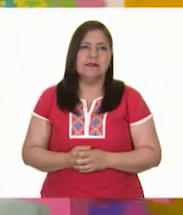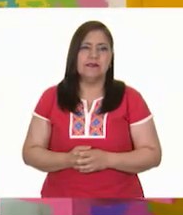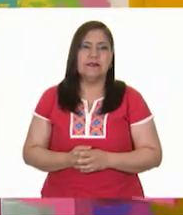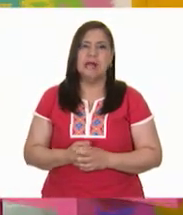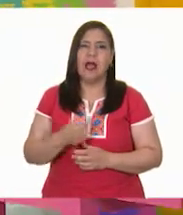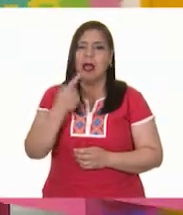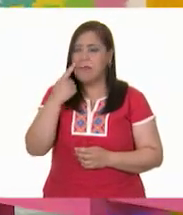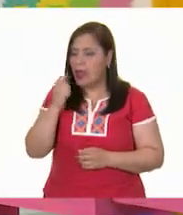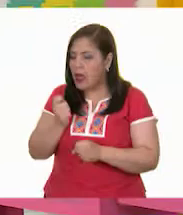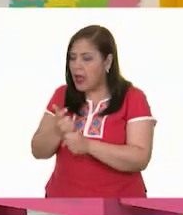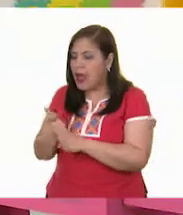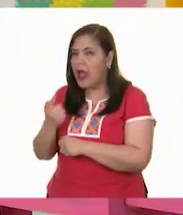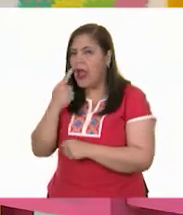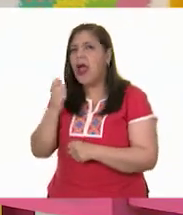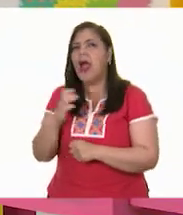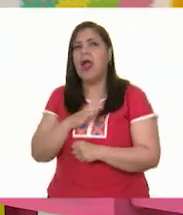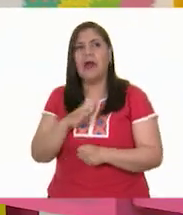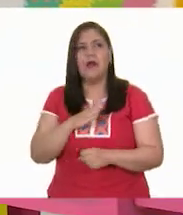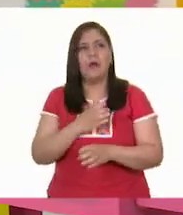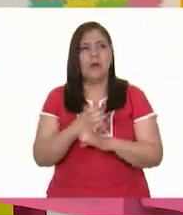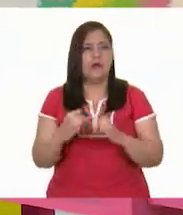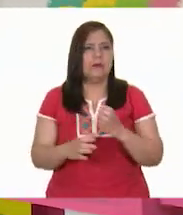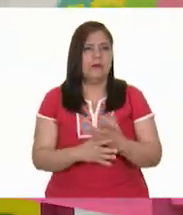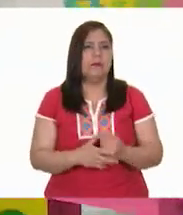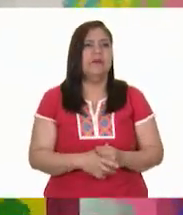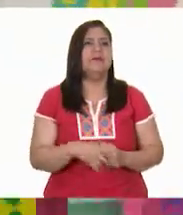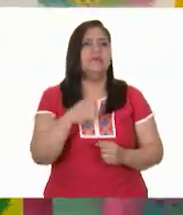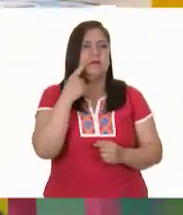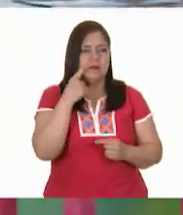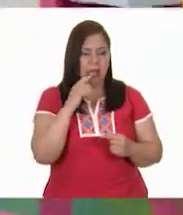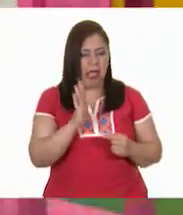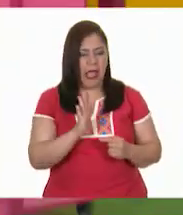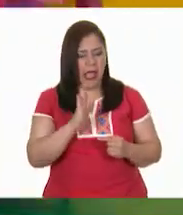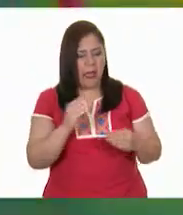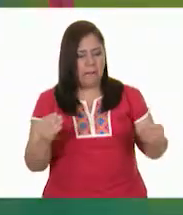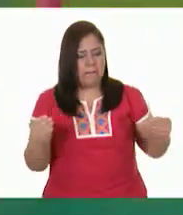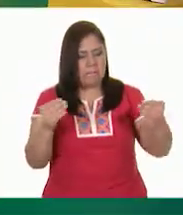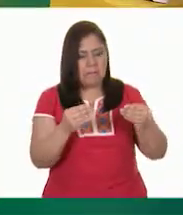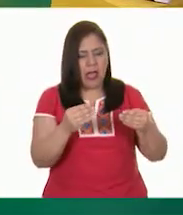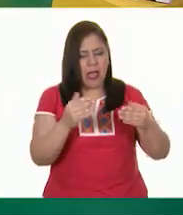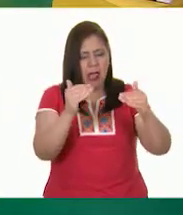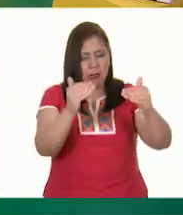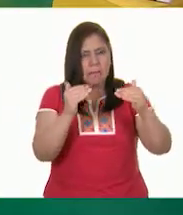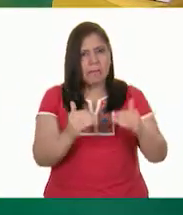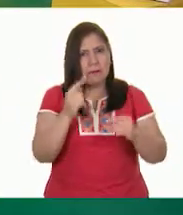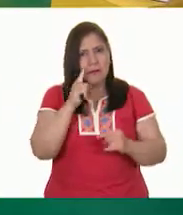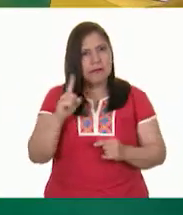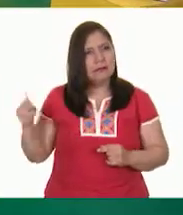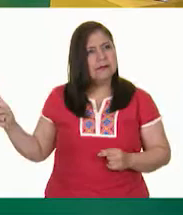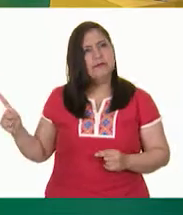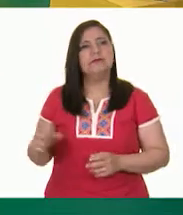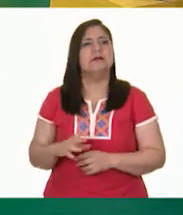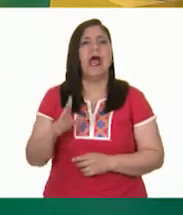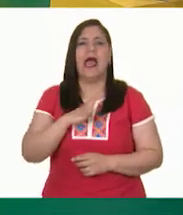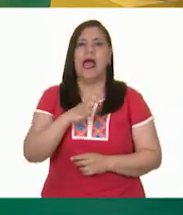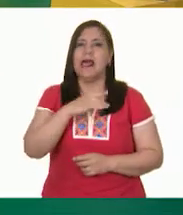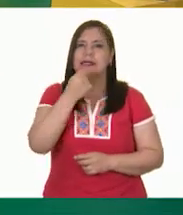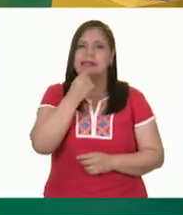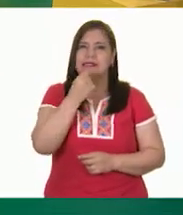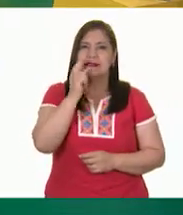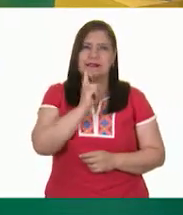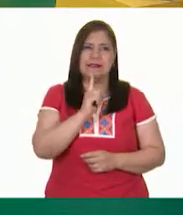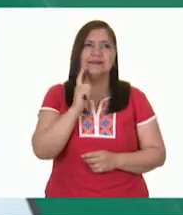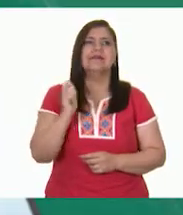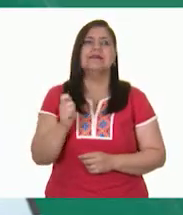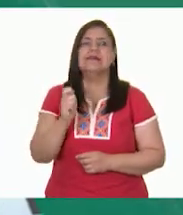Identifica bien qué tenemos en el paisaje. Supongo que viene este de aquí, porque es la parte de abajo que tiene a la niña. Muy bien. Y continúa